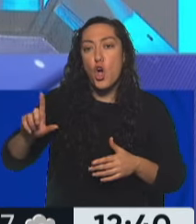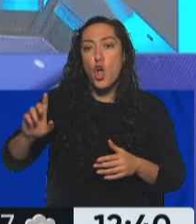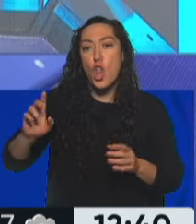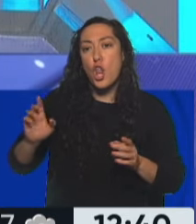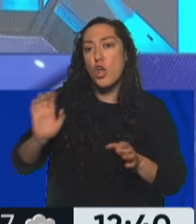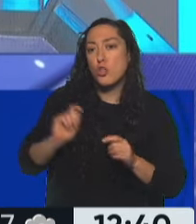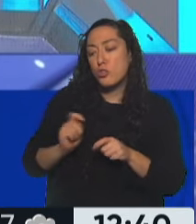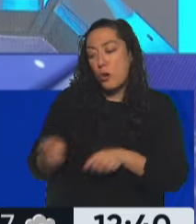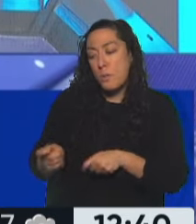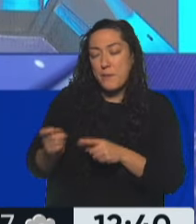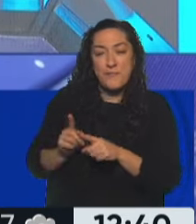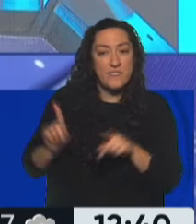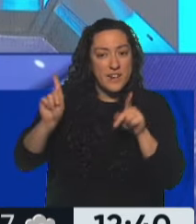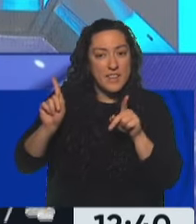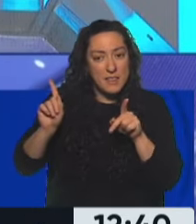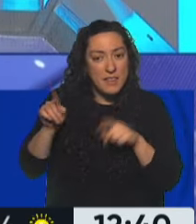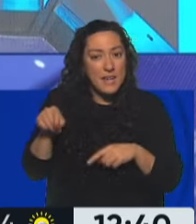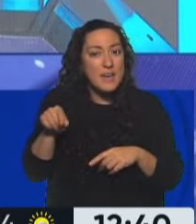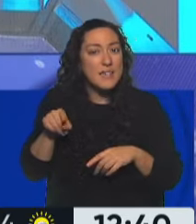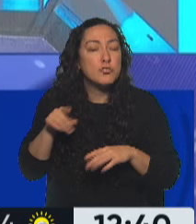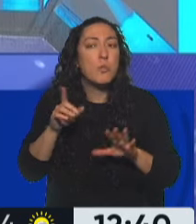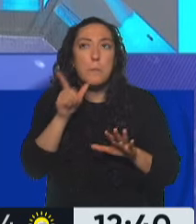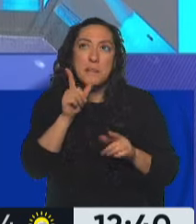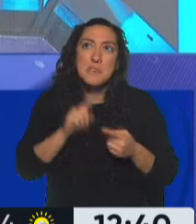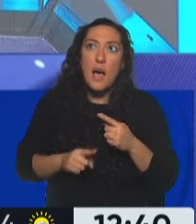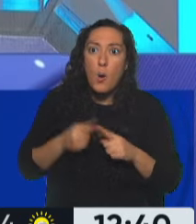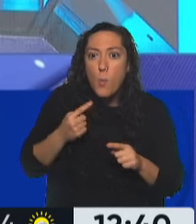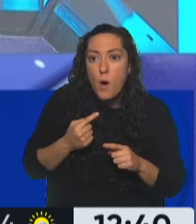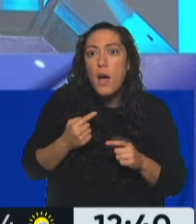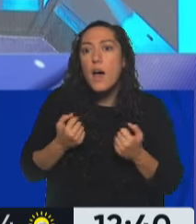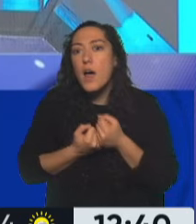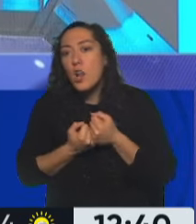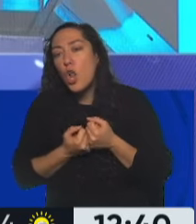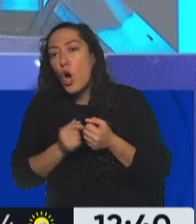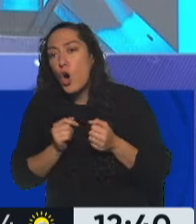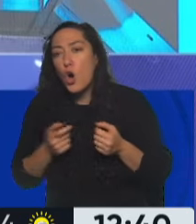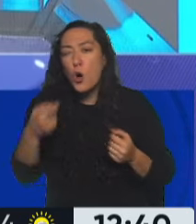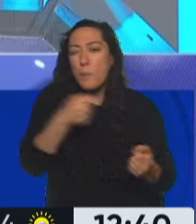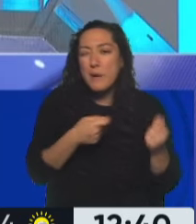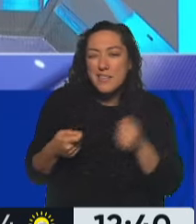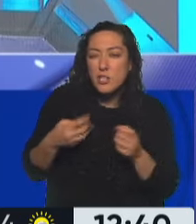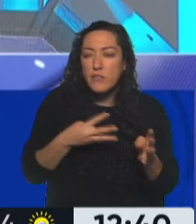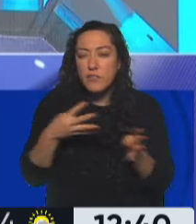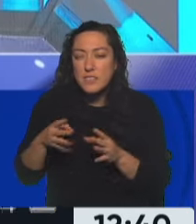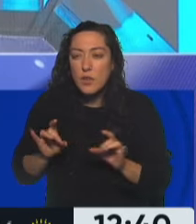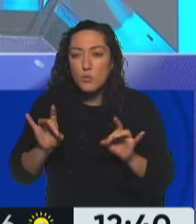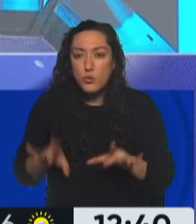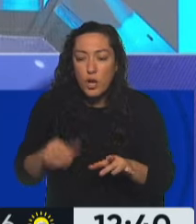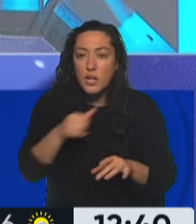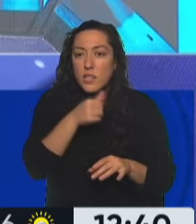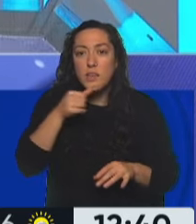dar un rol distinto. Hay un acuerdo o una cercanía mayor respecto a cooperación en defensa con Australia, con